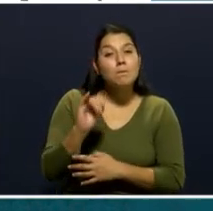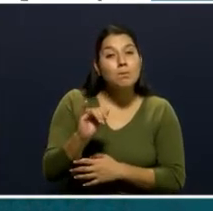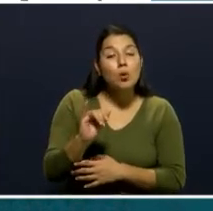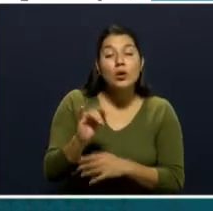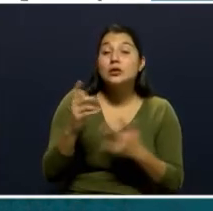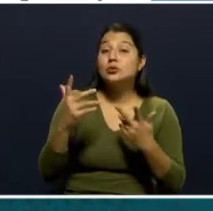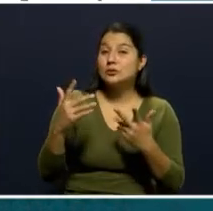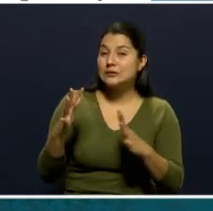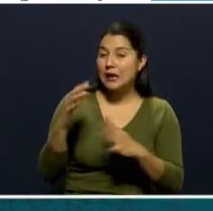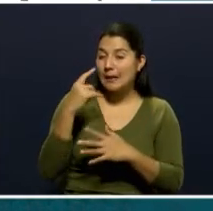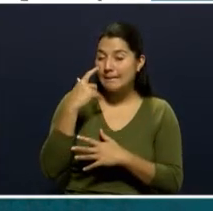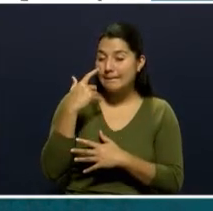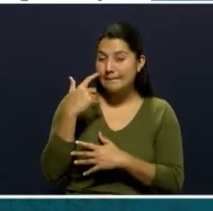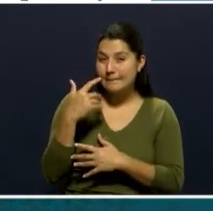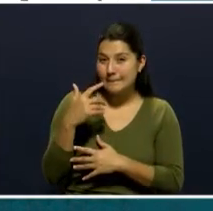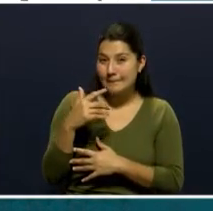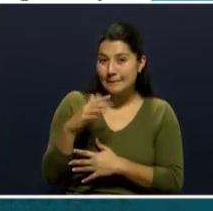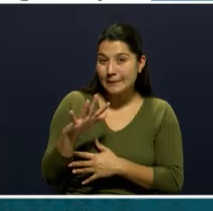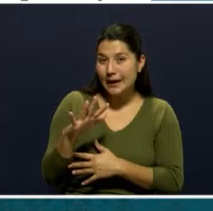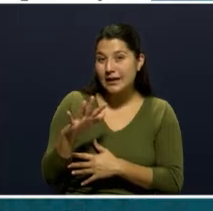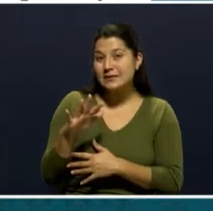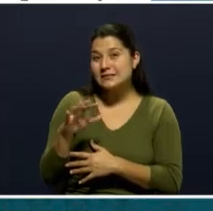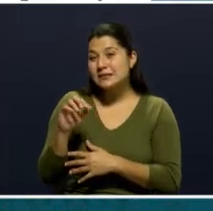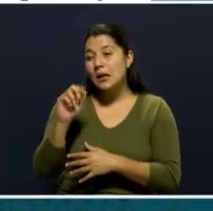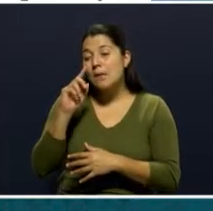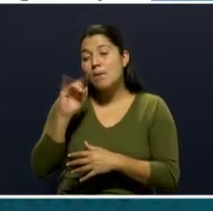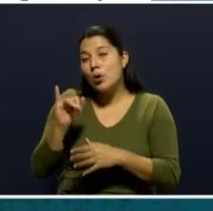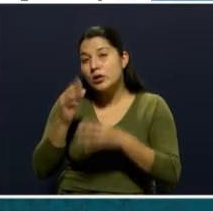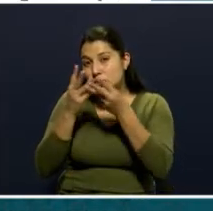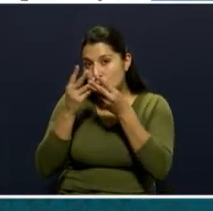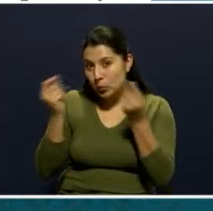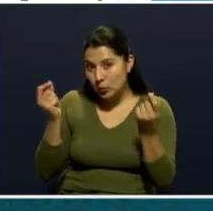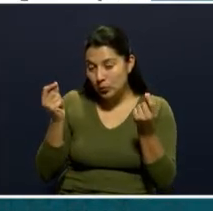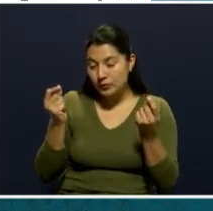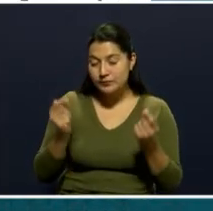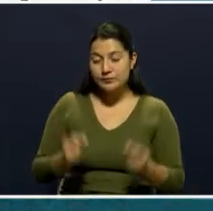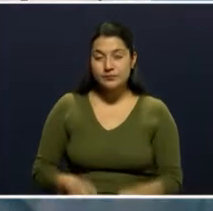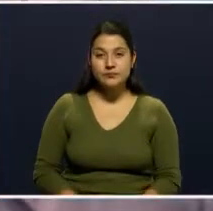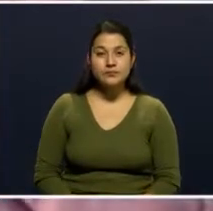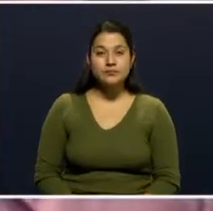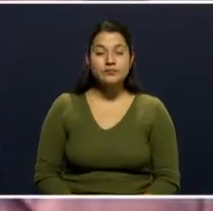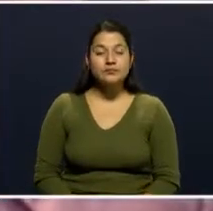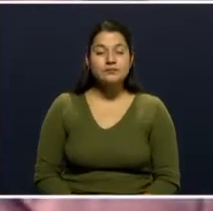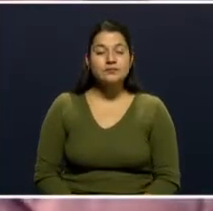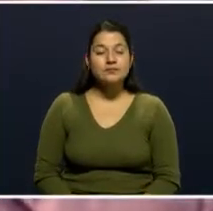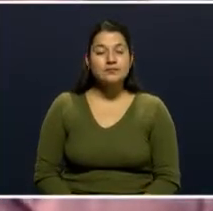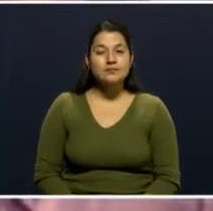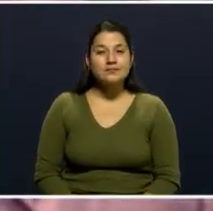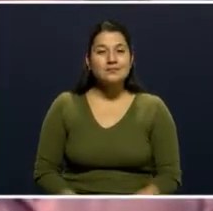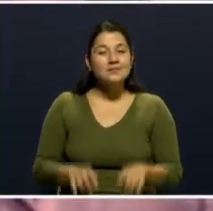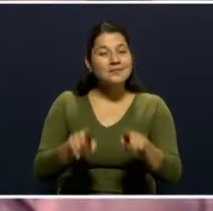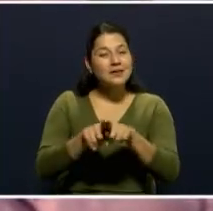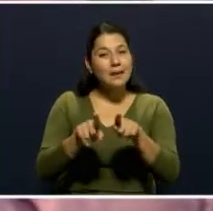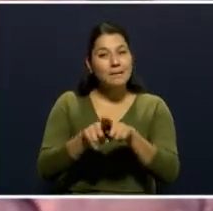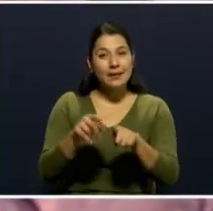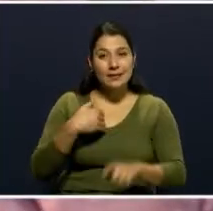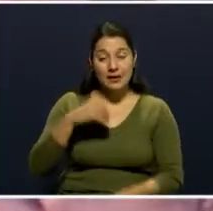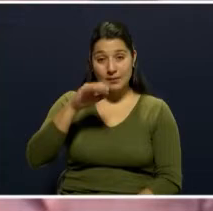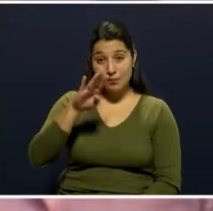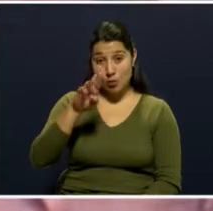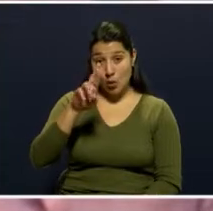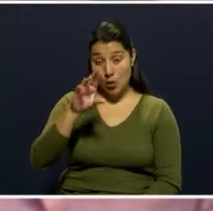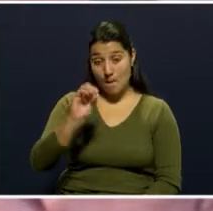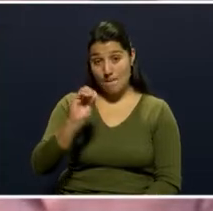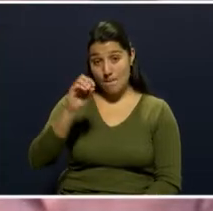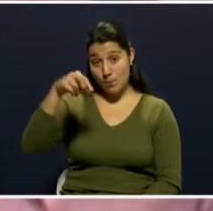asociado justamente la pérdida del olfato con la infección de este virus. Además tenemos alveolos, tenemos bronquios, que son los otros sitios donde hay